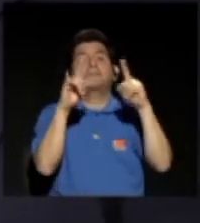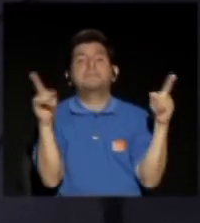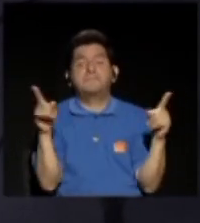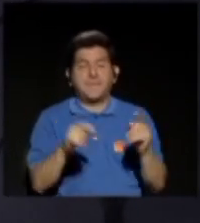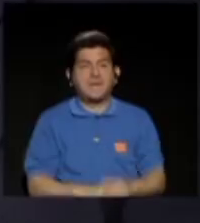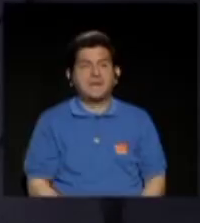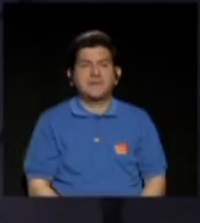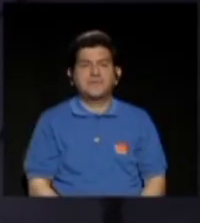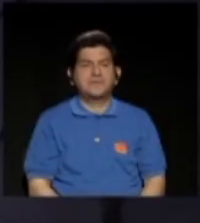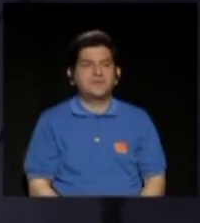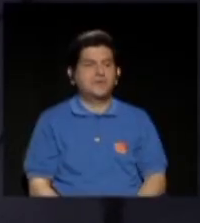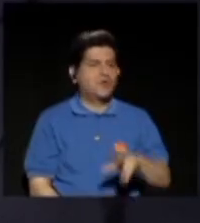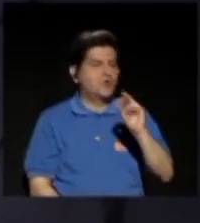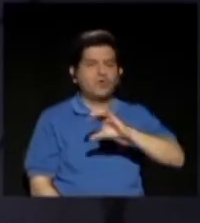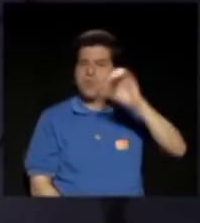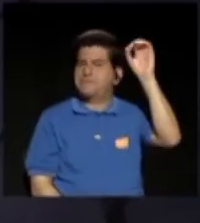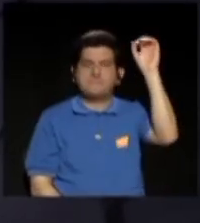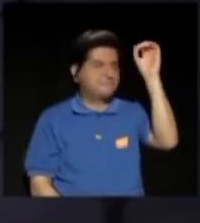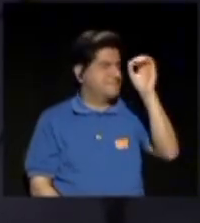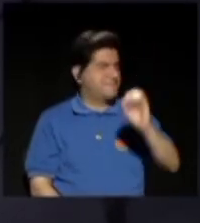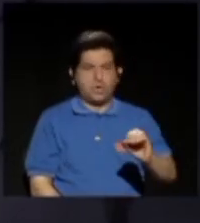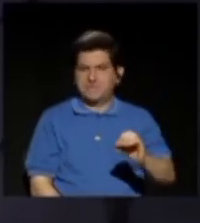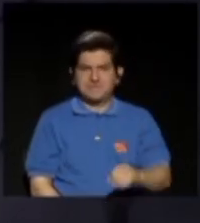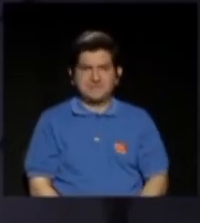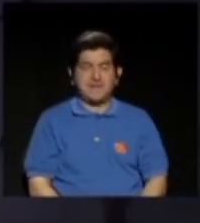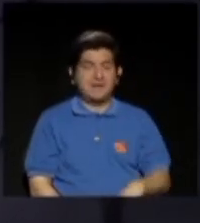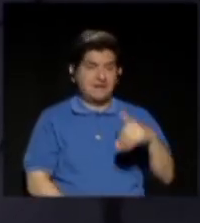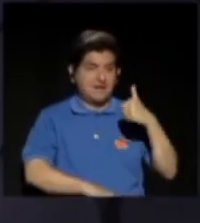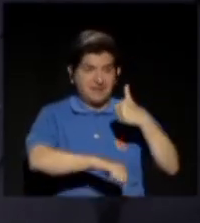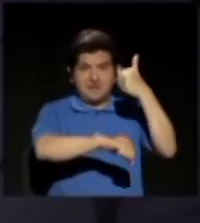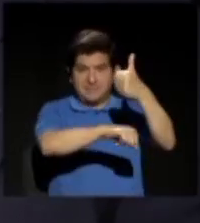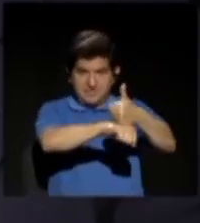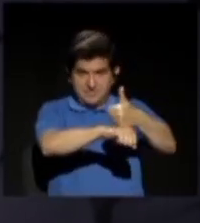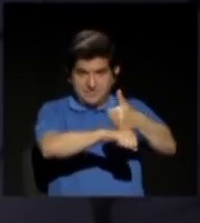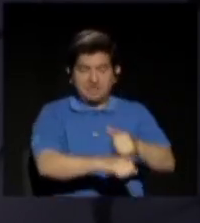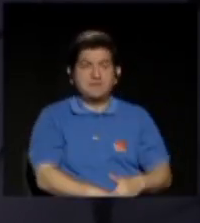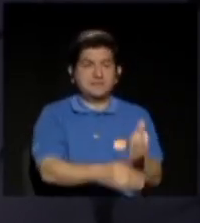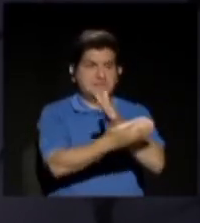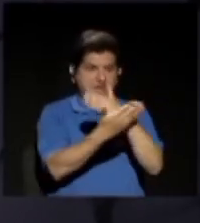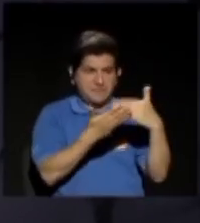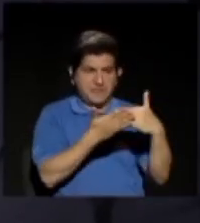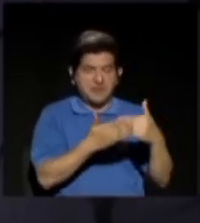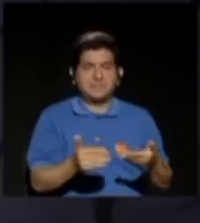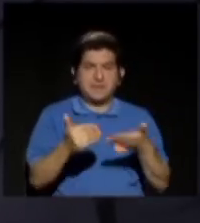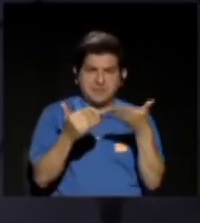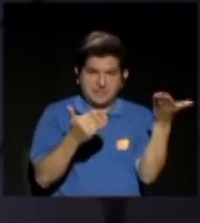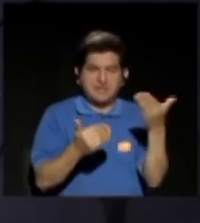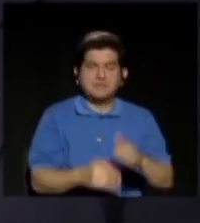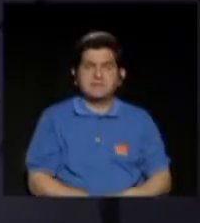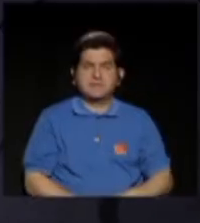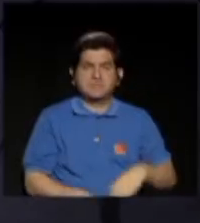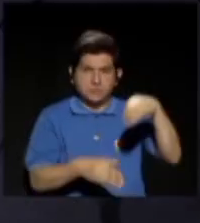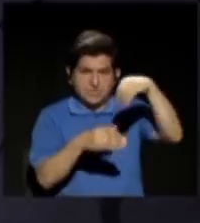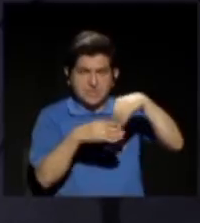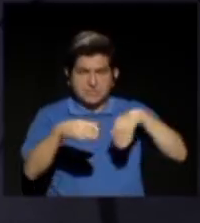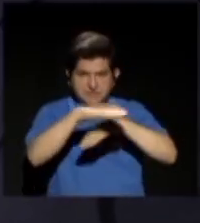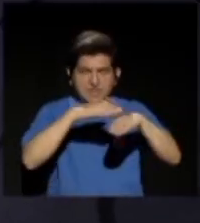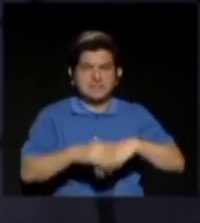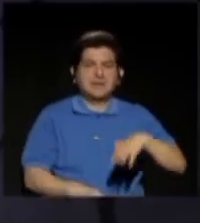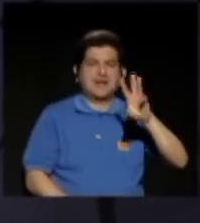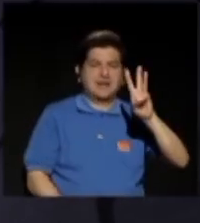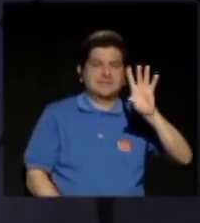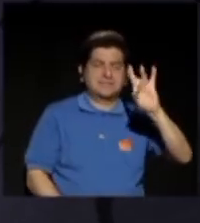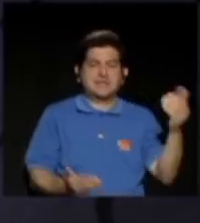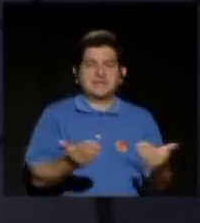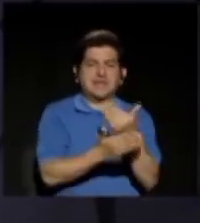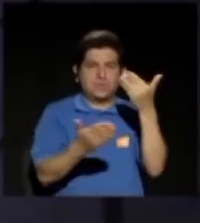no alcanzaron el porcentaje que se definió para formar parte de la canasta. Tenemos 68 bienes y servicios